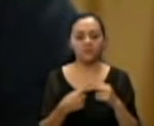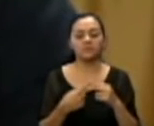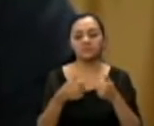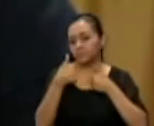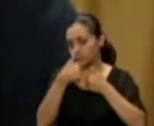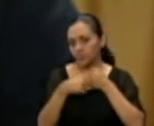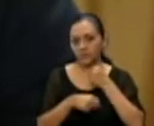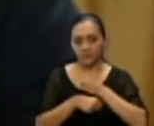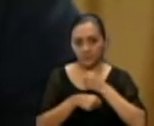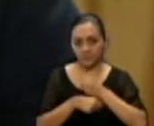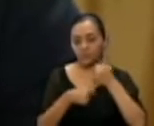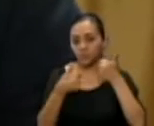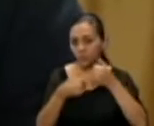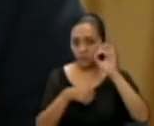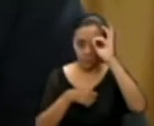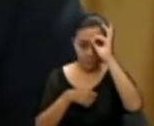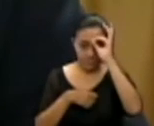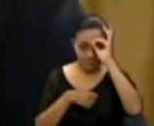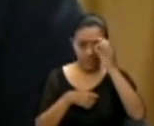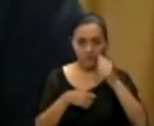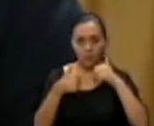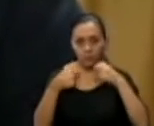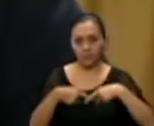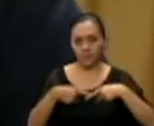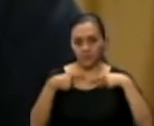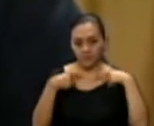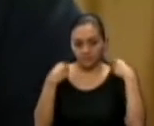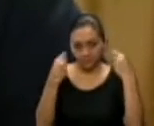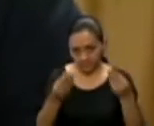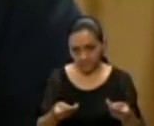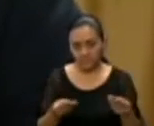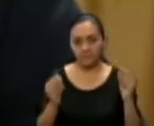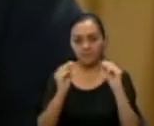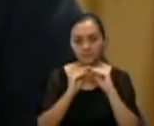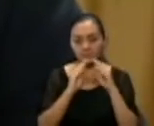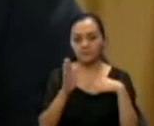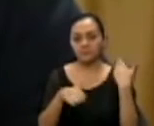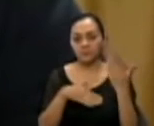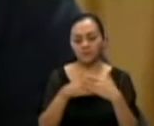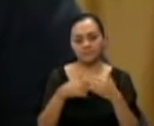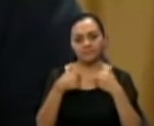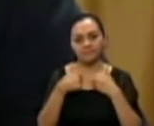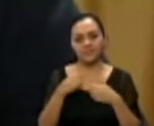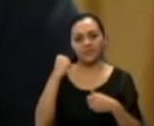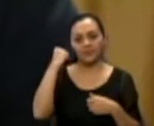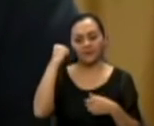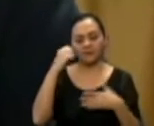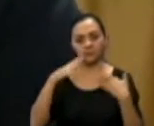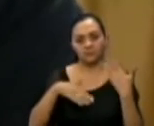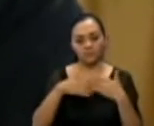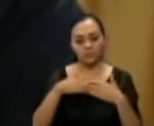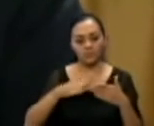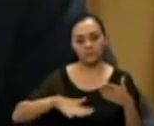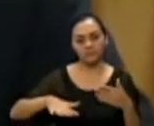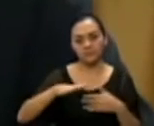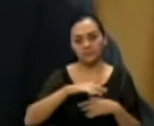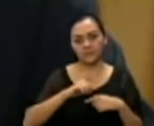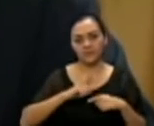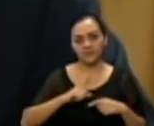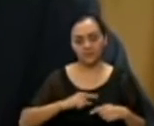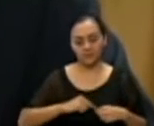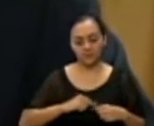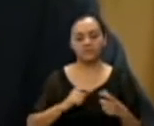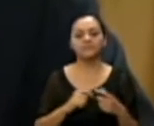contribución muy importante hacia el buen vivir y hacia garantizar ese derecho en el derecho a la salud